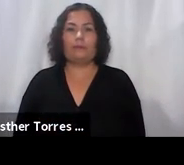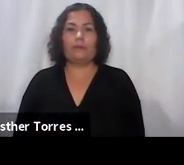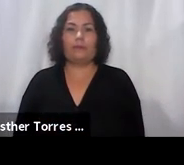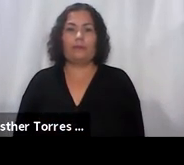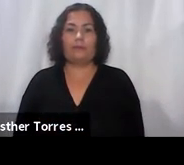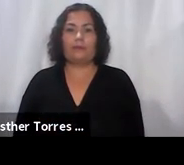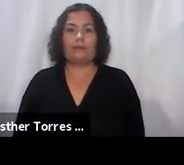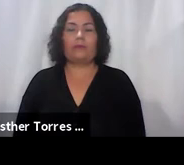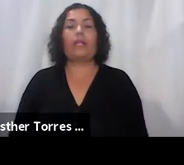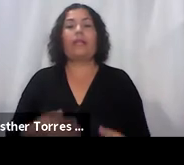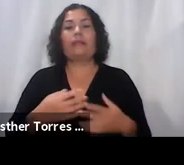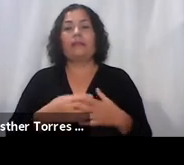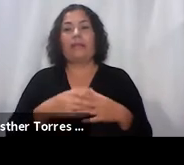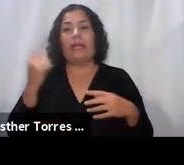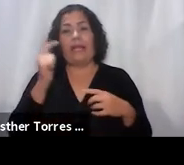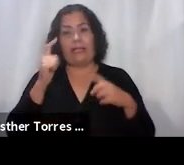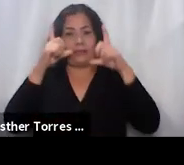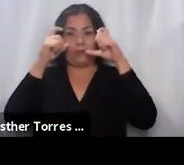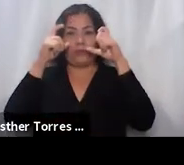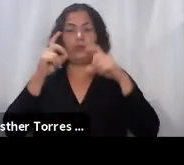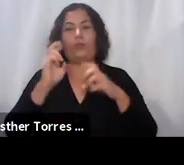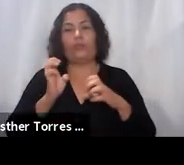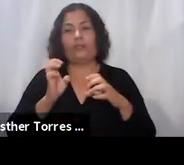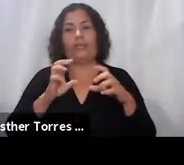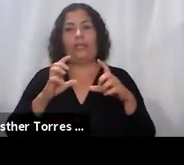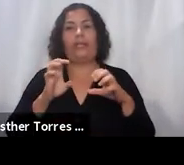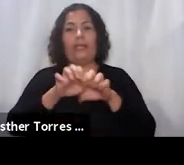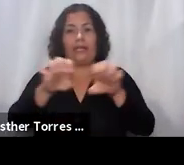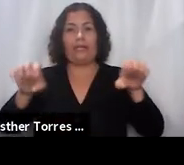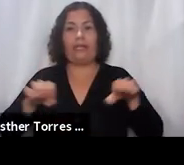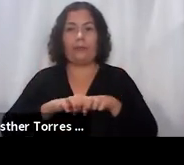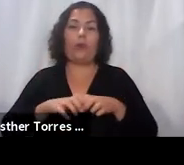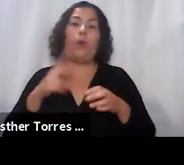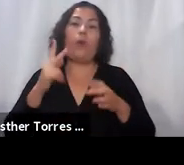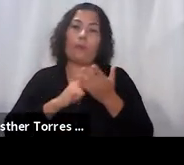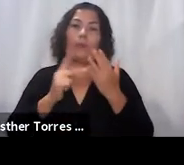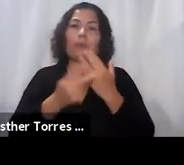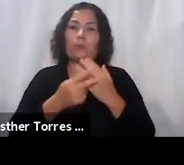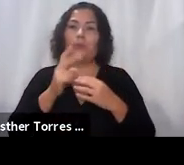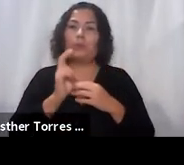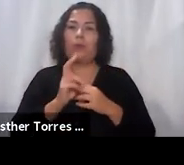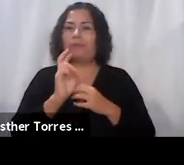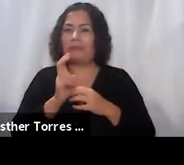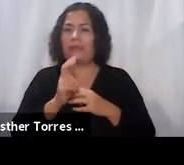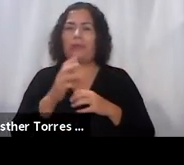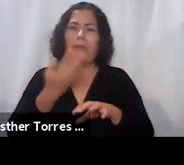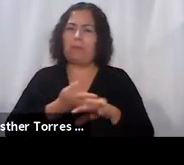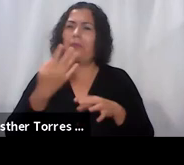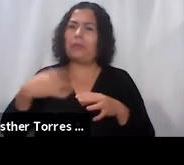Y aquí este grupo, este equipo hizo esta propuesta que me pareció interesante, en el